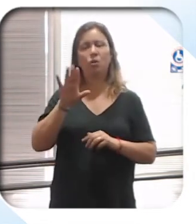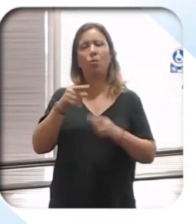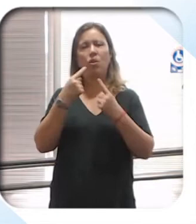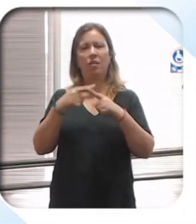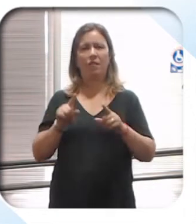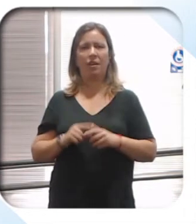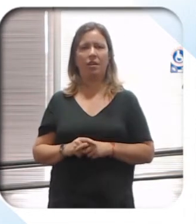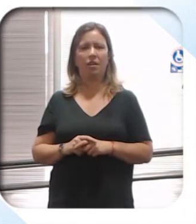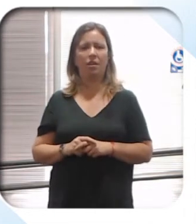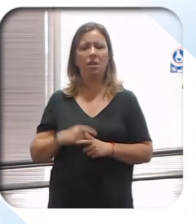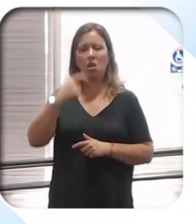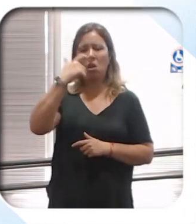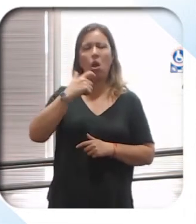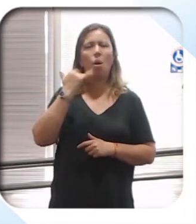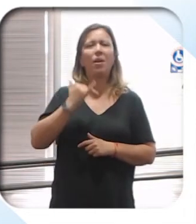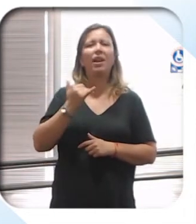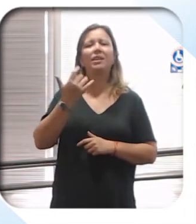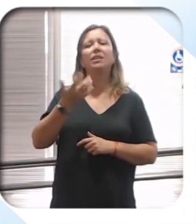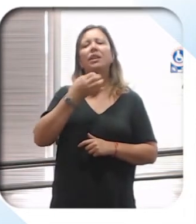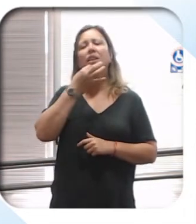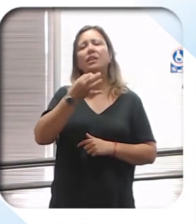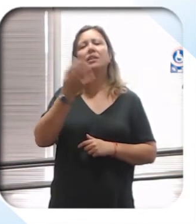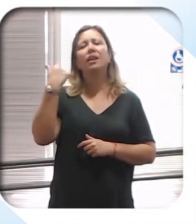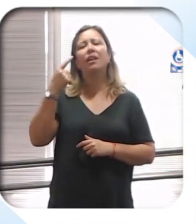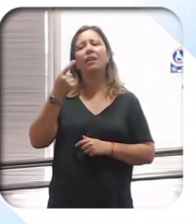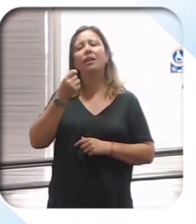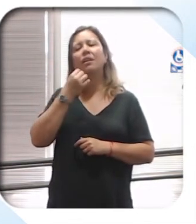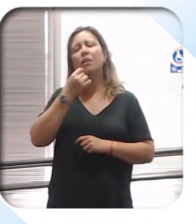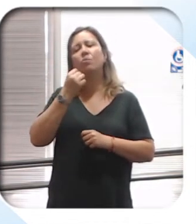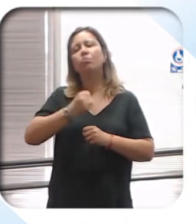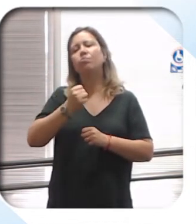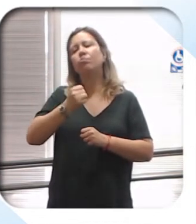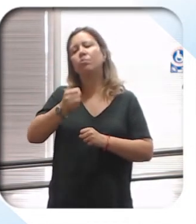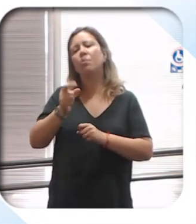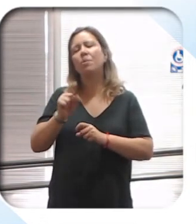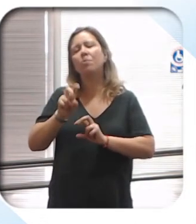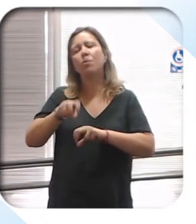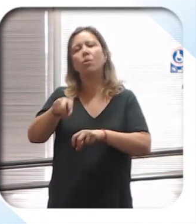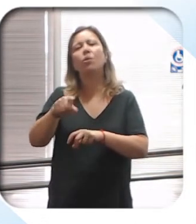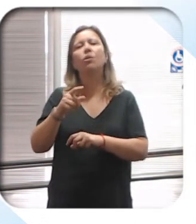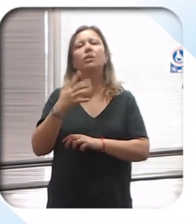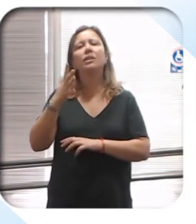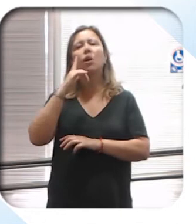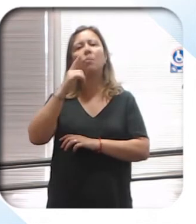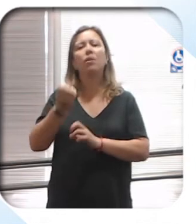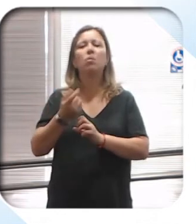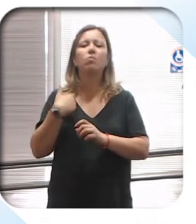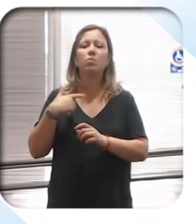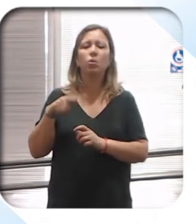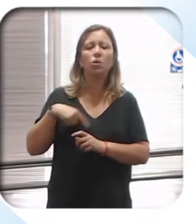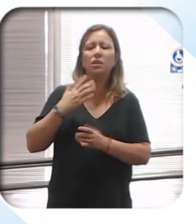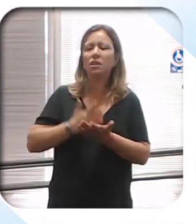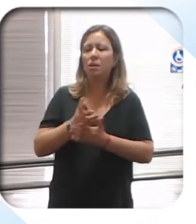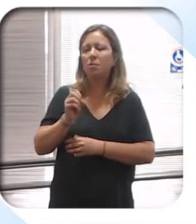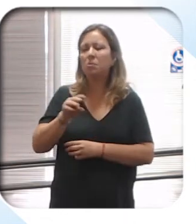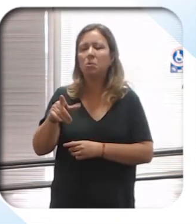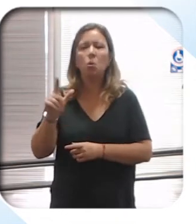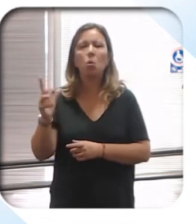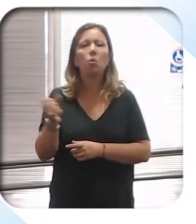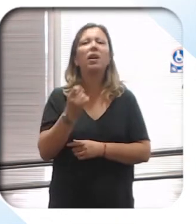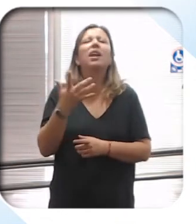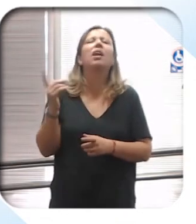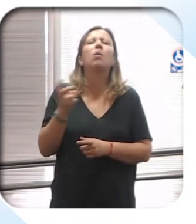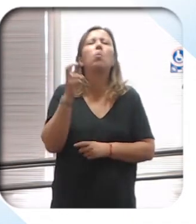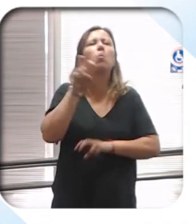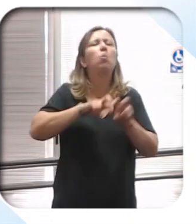Los hombres cultivan 5.000 rosas, decía el principito, en un mismo jardín, y no encuentran lo que buscan. Y sin embargo, lo que